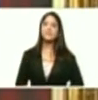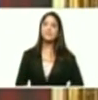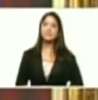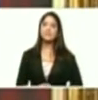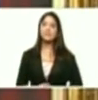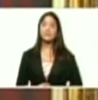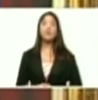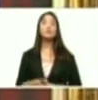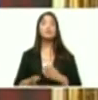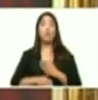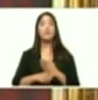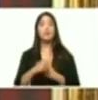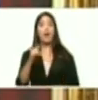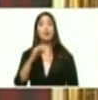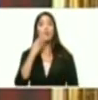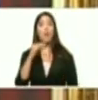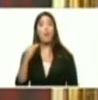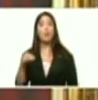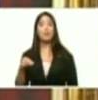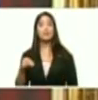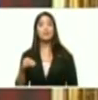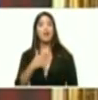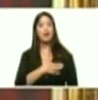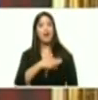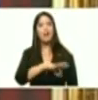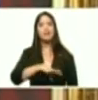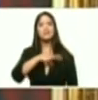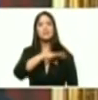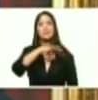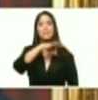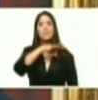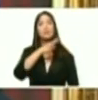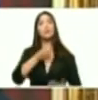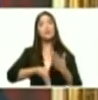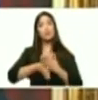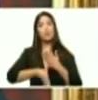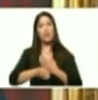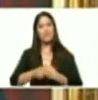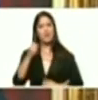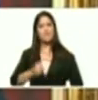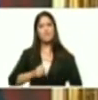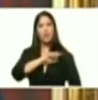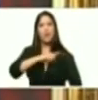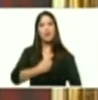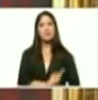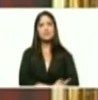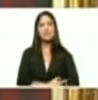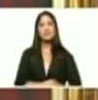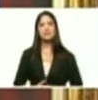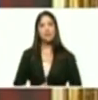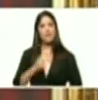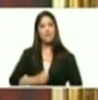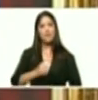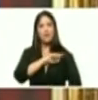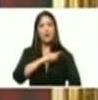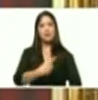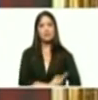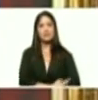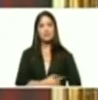Seguimos siendo jóvenes, en el espíritu, en el alma, y todavía, mira, duros, duro, duro, pues.